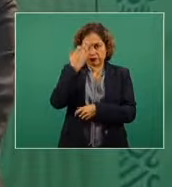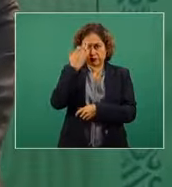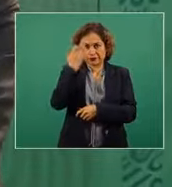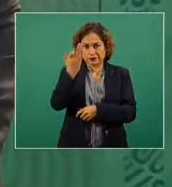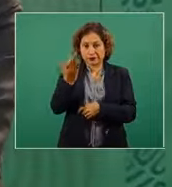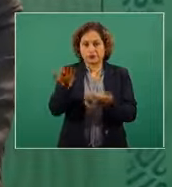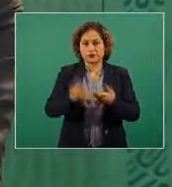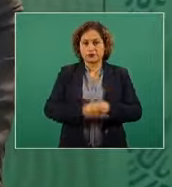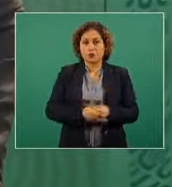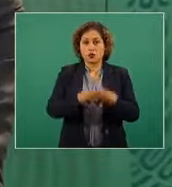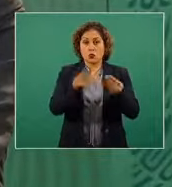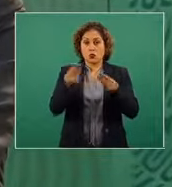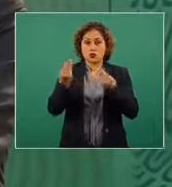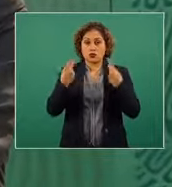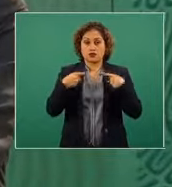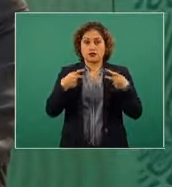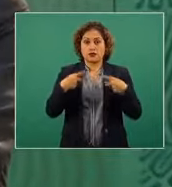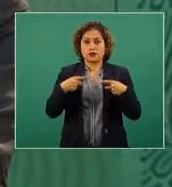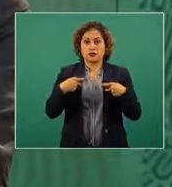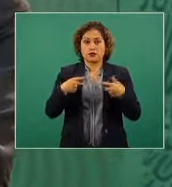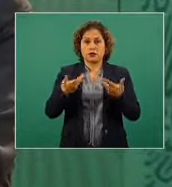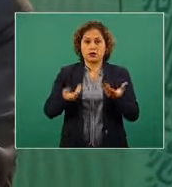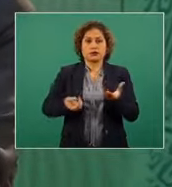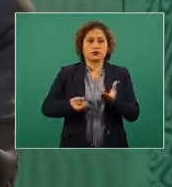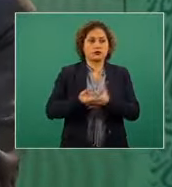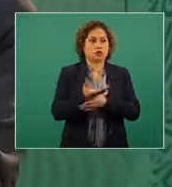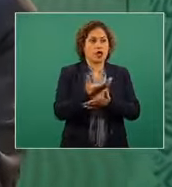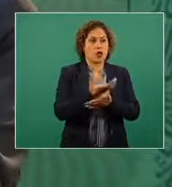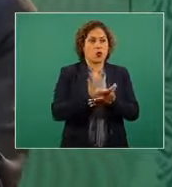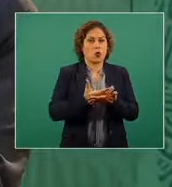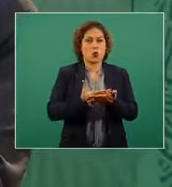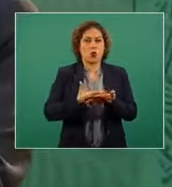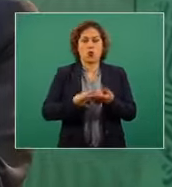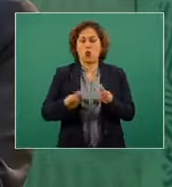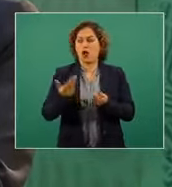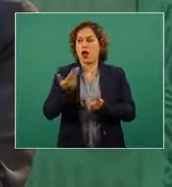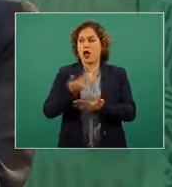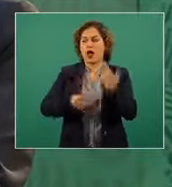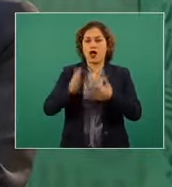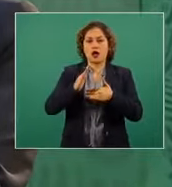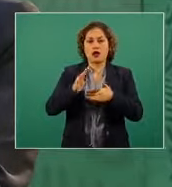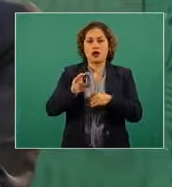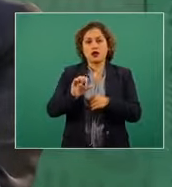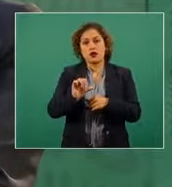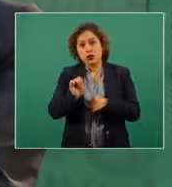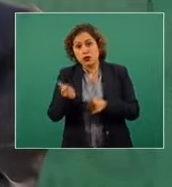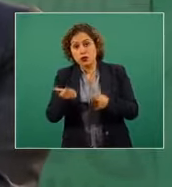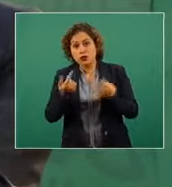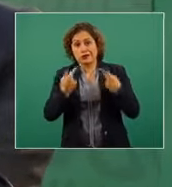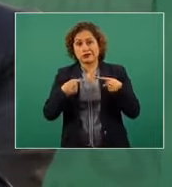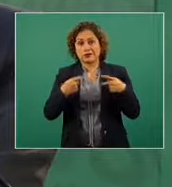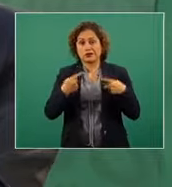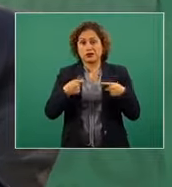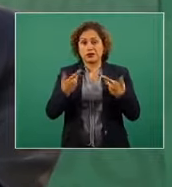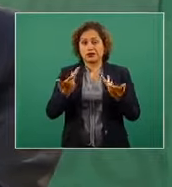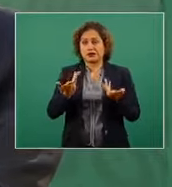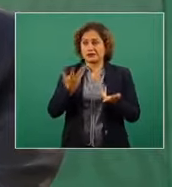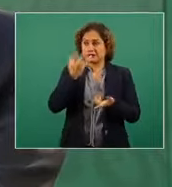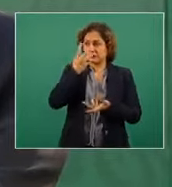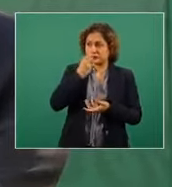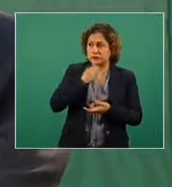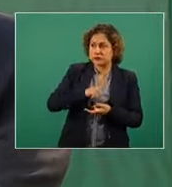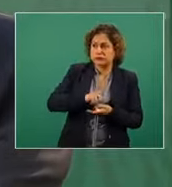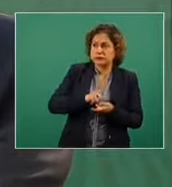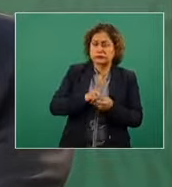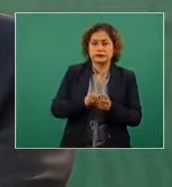muchos salen adelante, otros desgraciadamente no. Es muy duro,